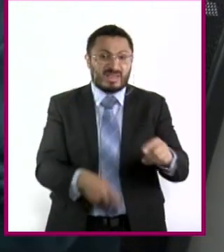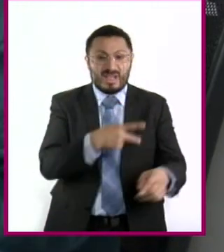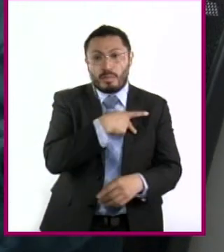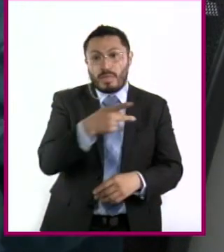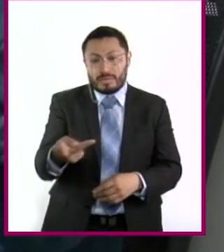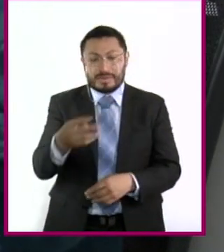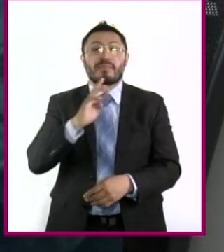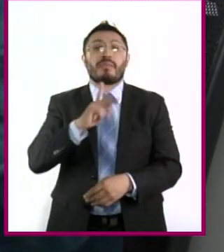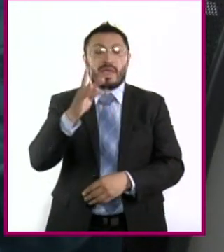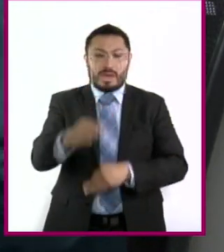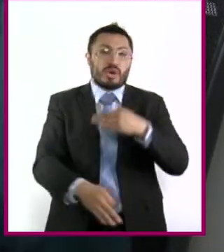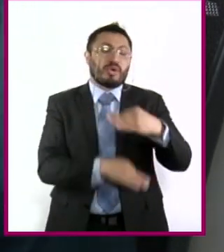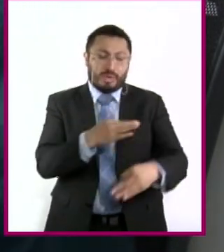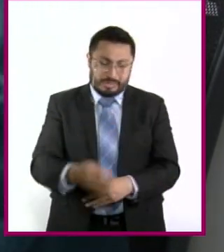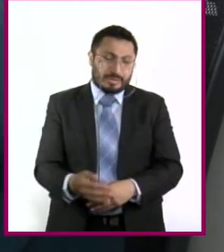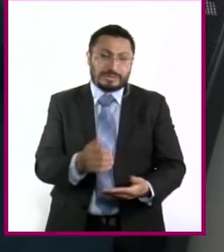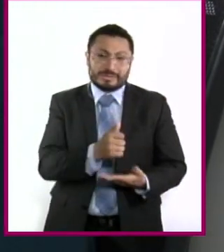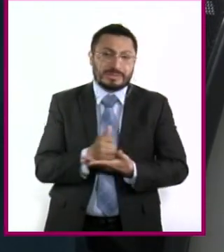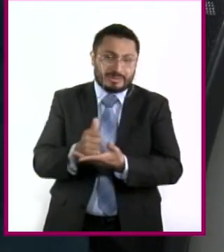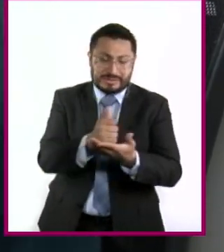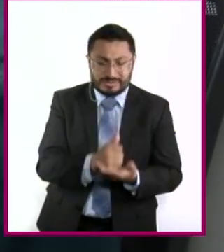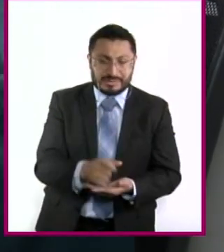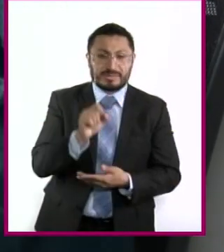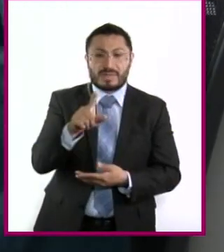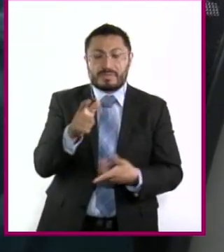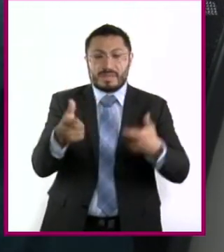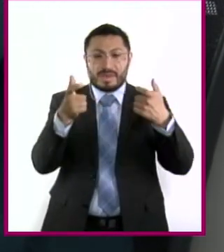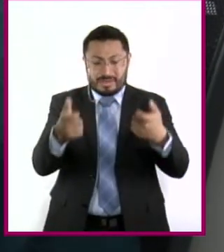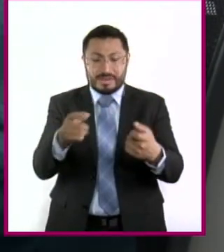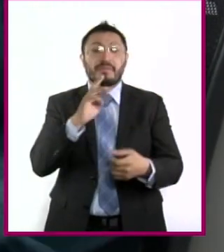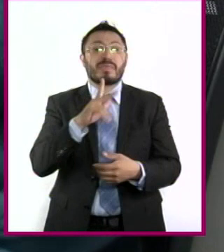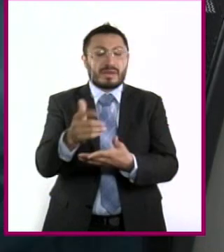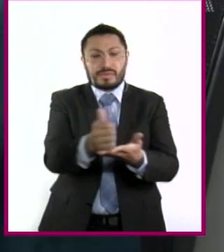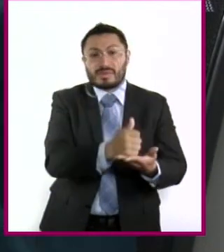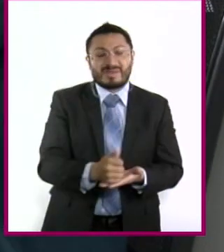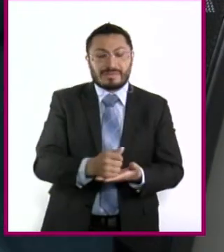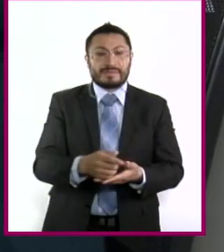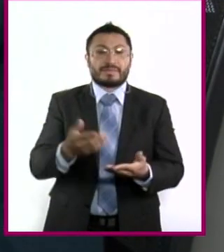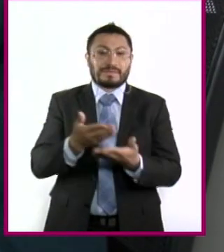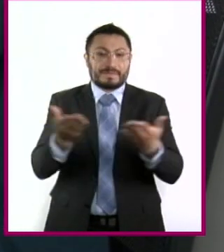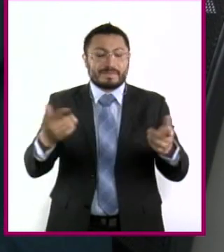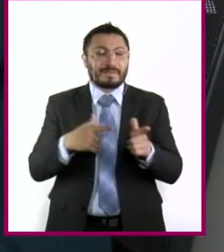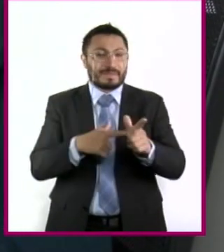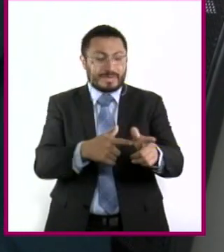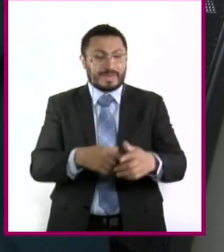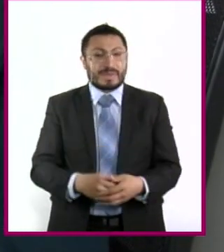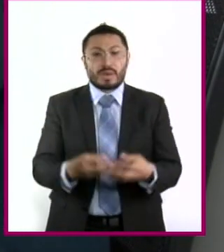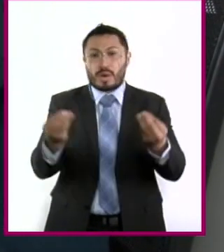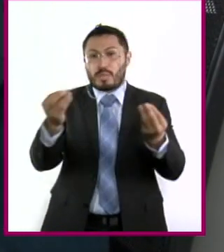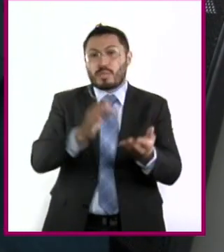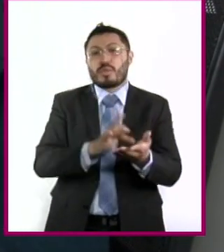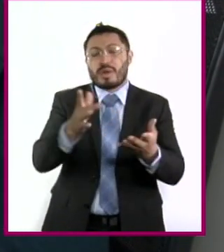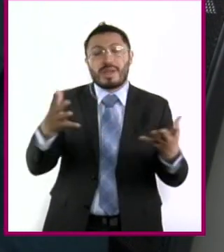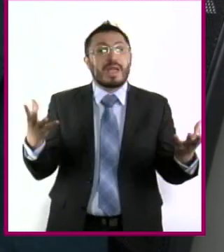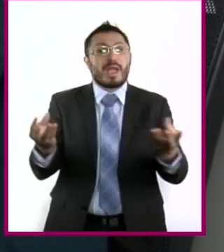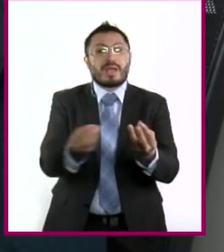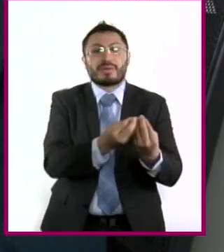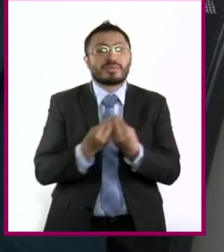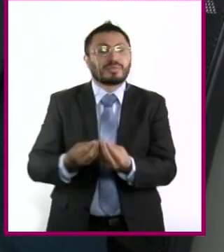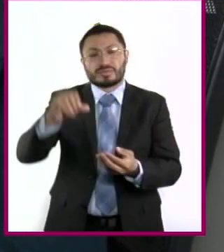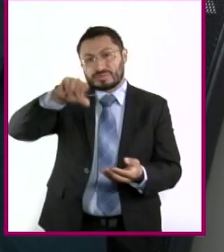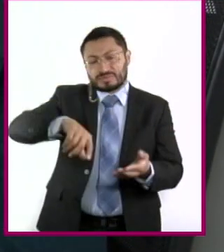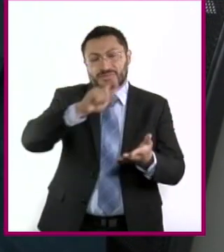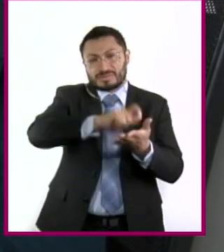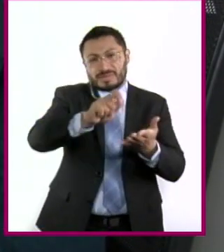nos conviene a todos, incluso en términos económicos. Ahora, manos a la obra. Muchas gracias por acompañarnos en la redacción